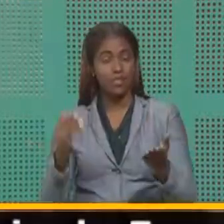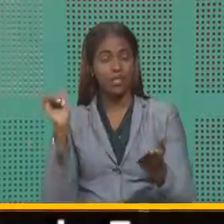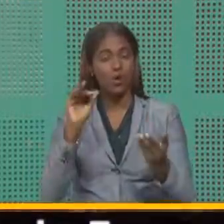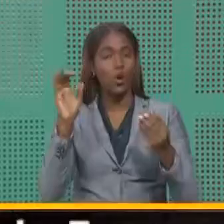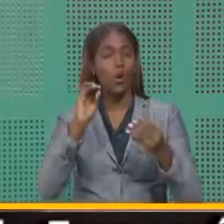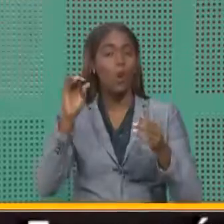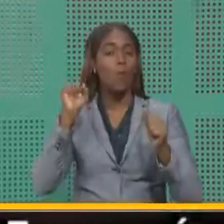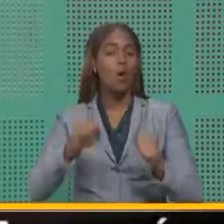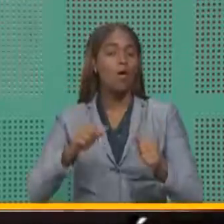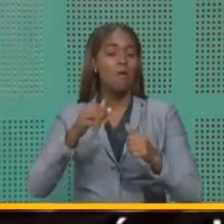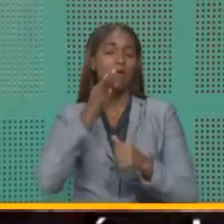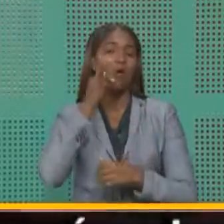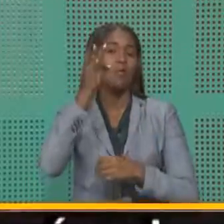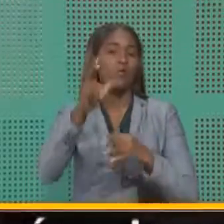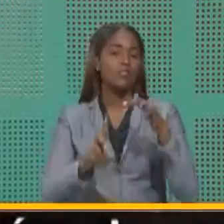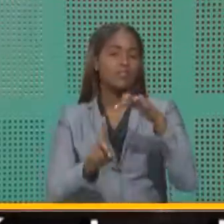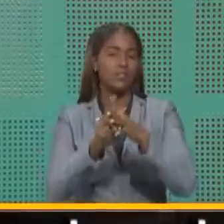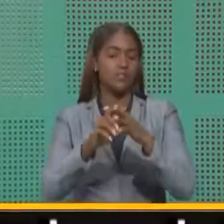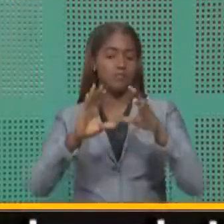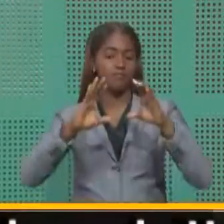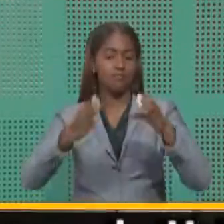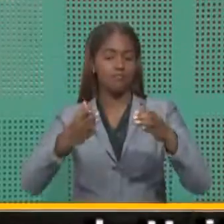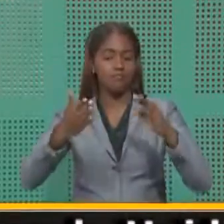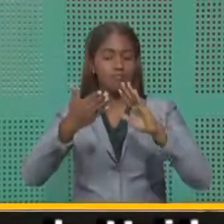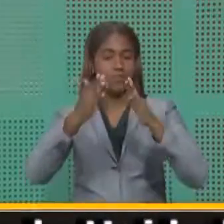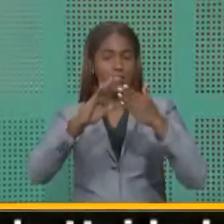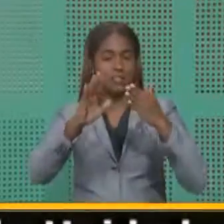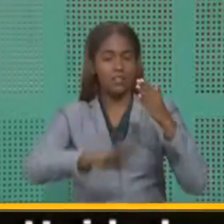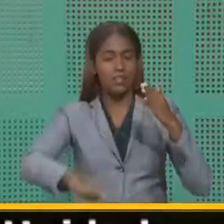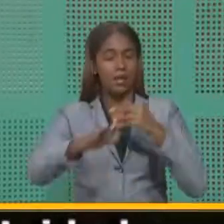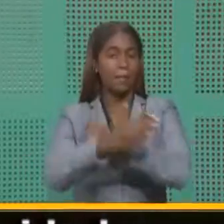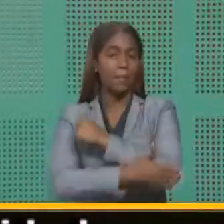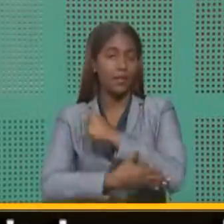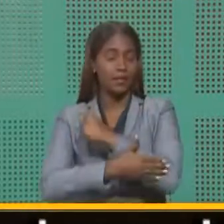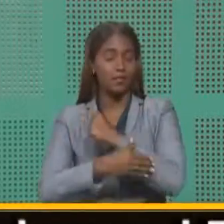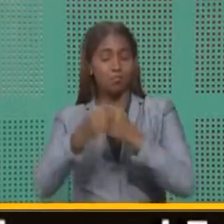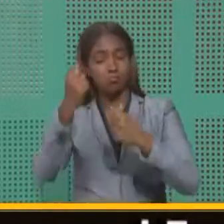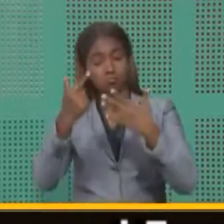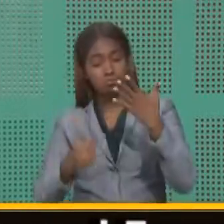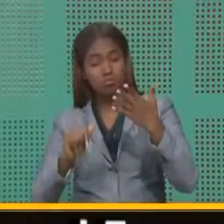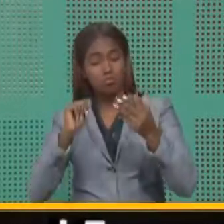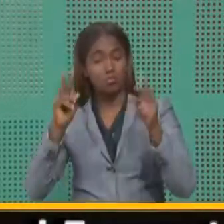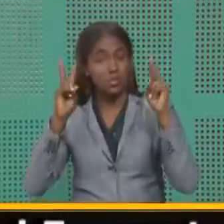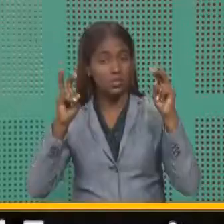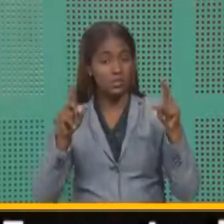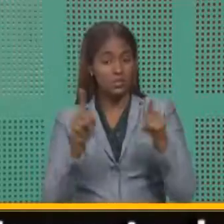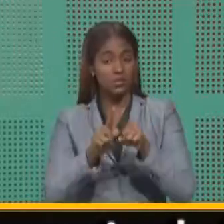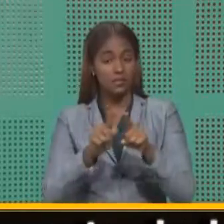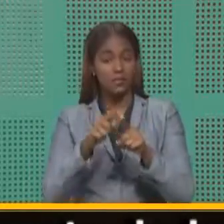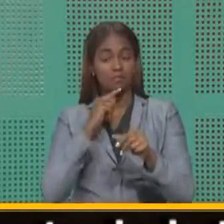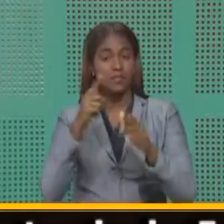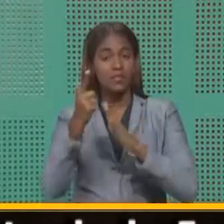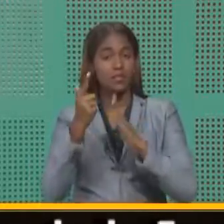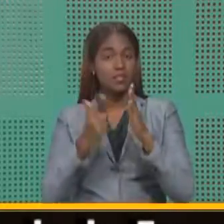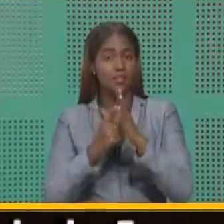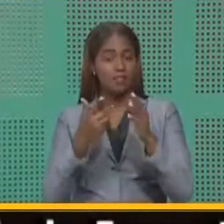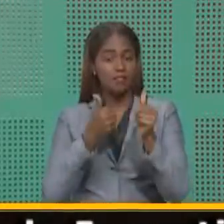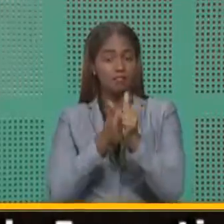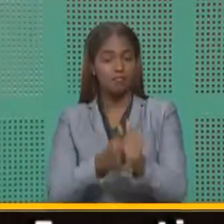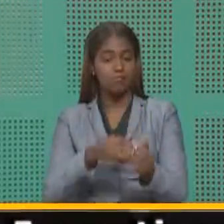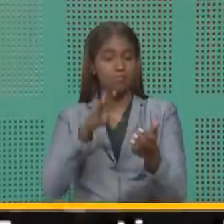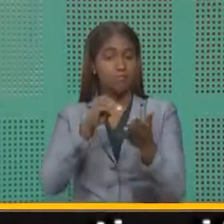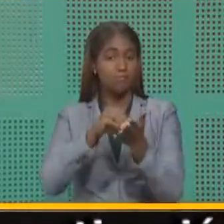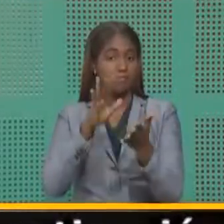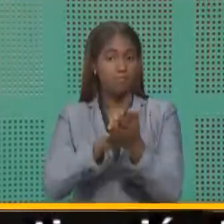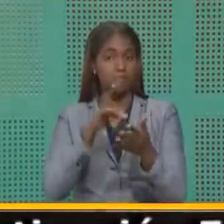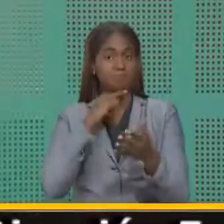puedan crearse en los ayuntamientos del país entre otros aspectos además la normativa legal describe